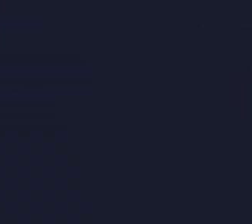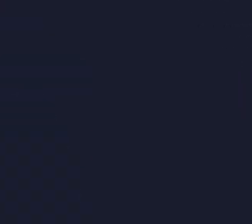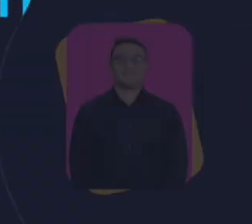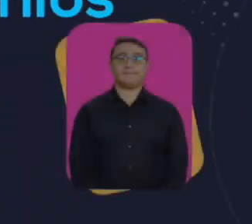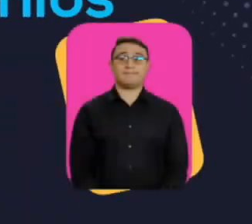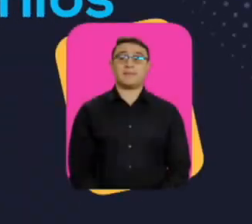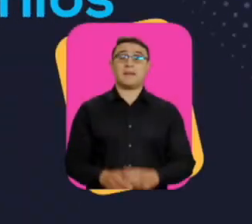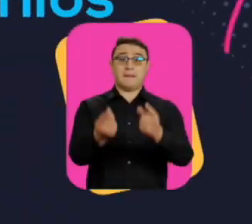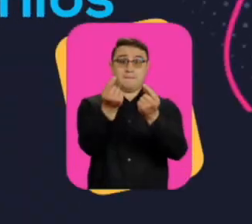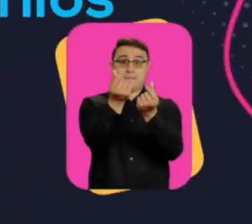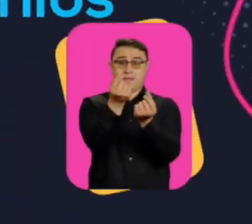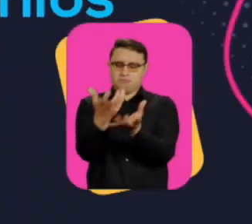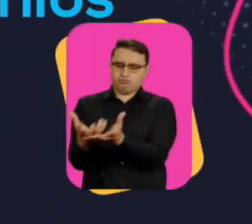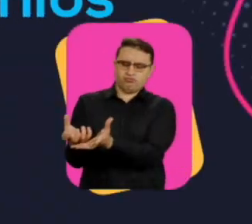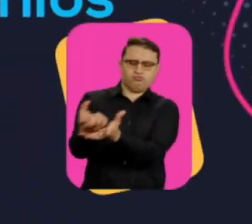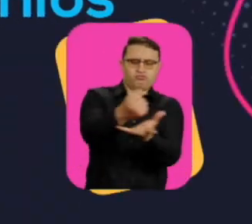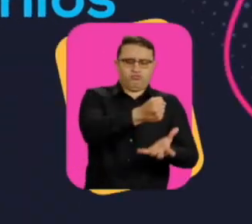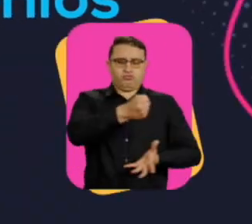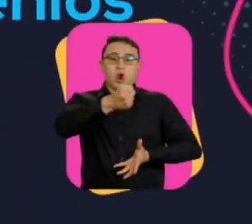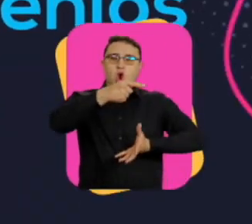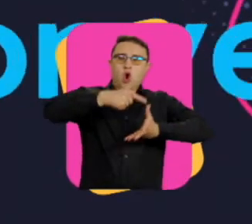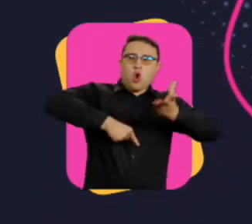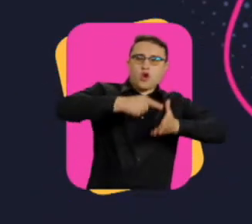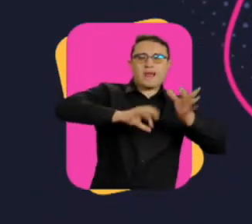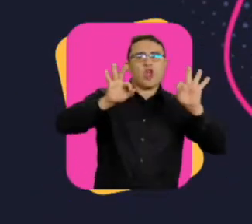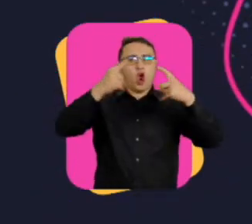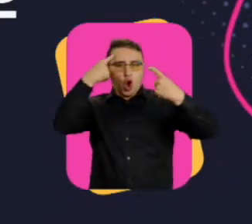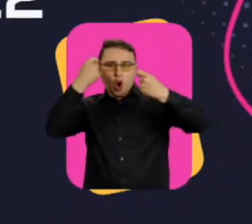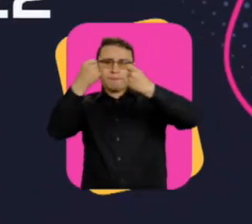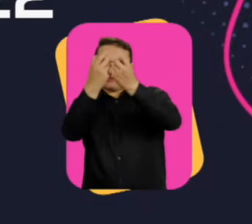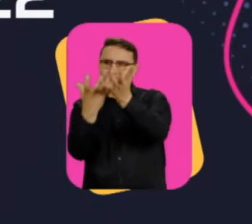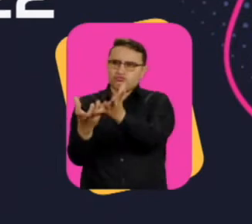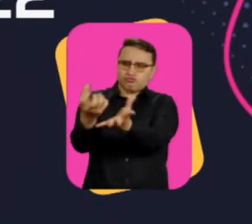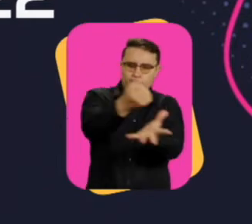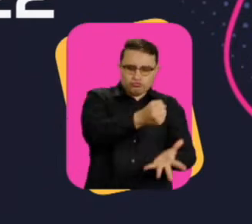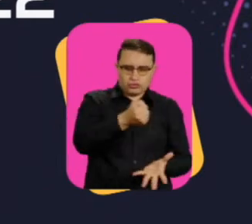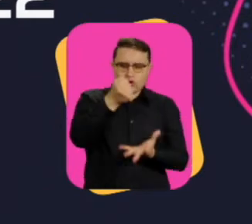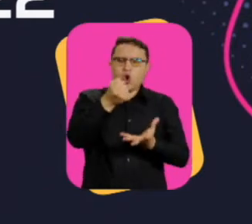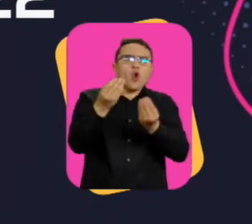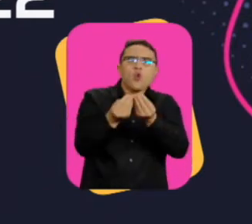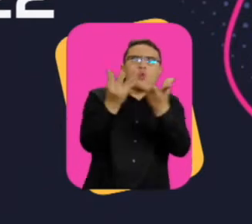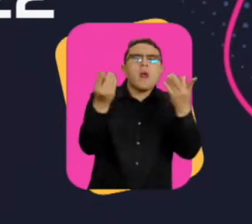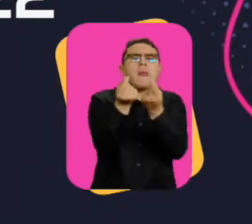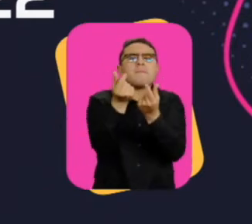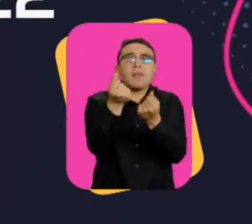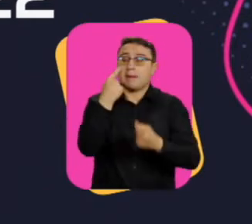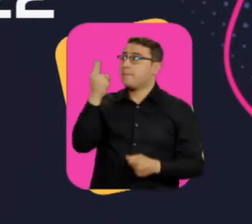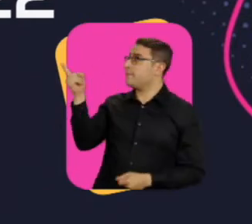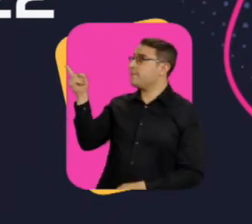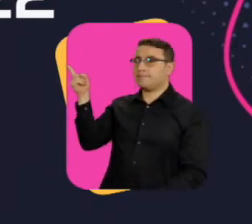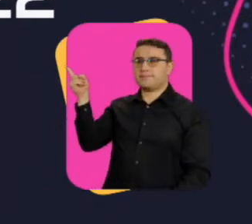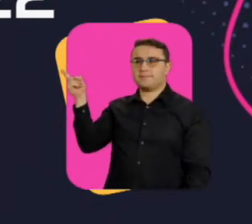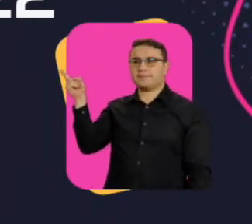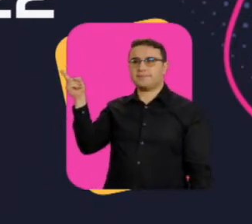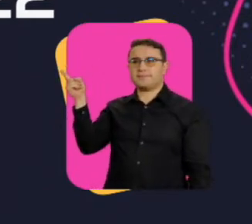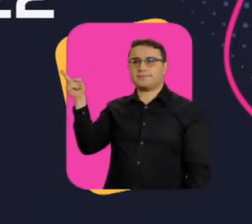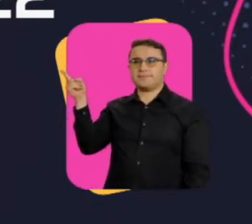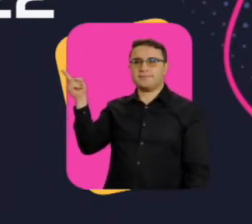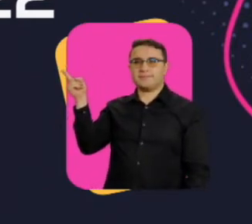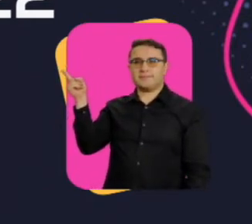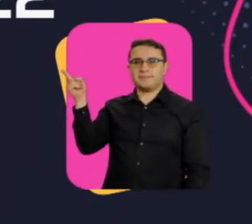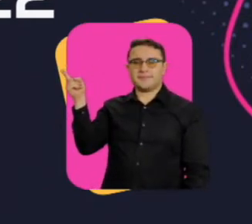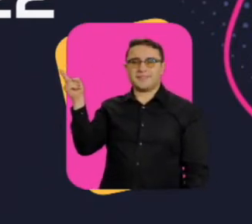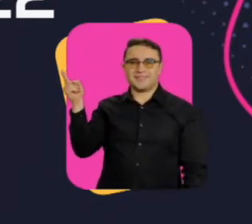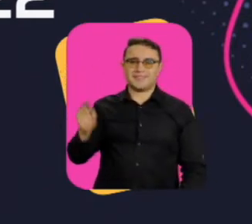Los ingresos por contratos o convenios en 2020 registraron una cifra cercana a los 29.000 millones de